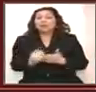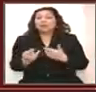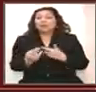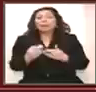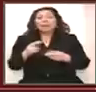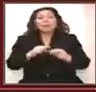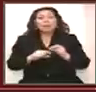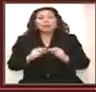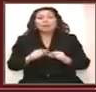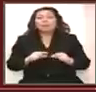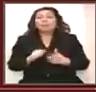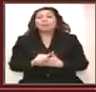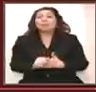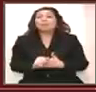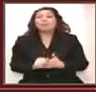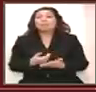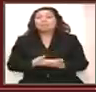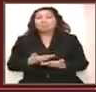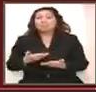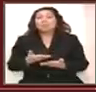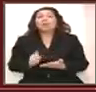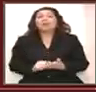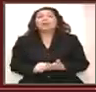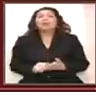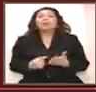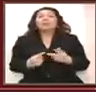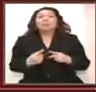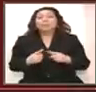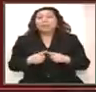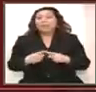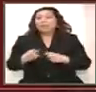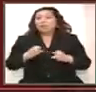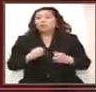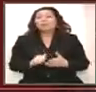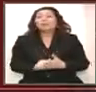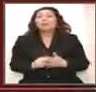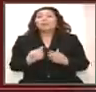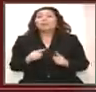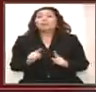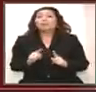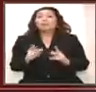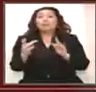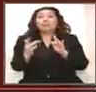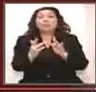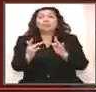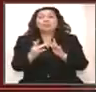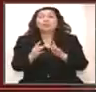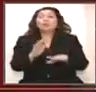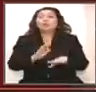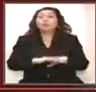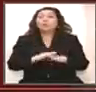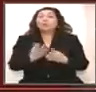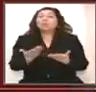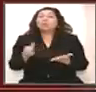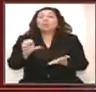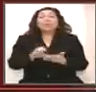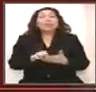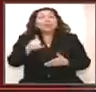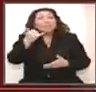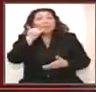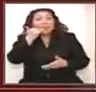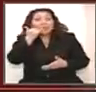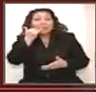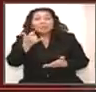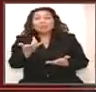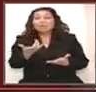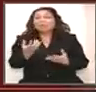la geolocalización de datos derivados de las telecomunicaciones, que permitirá identificar sobre la ubicación del teléfono desde el que